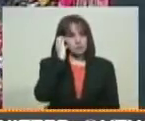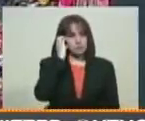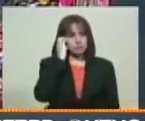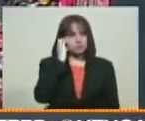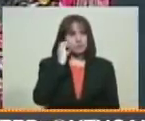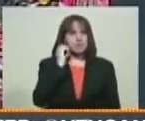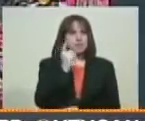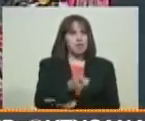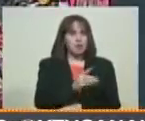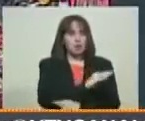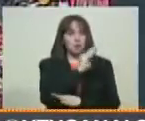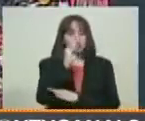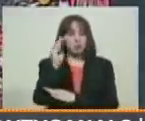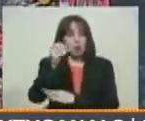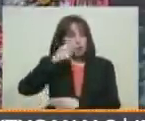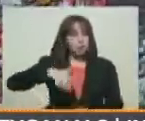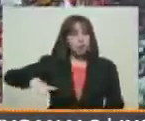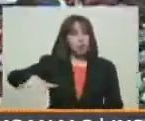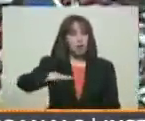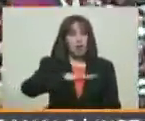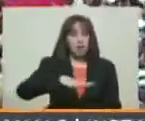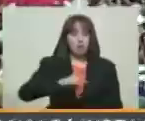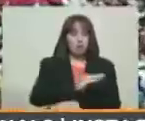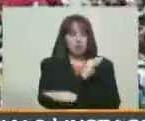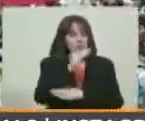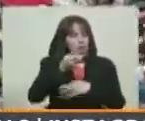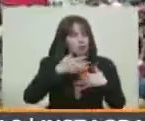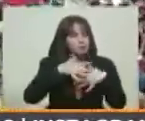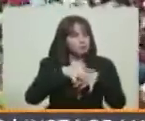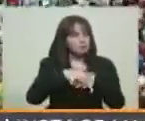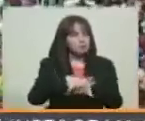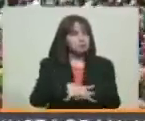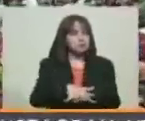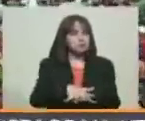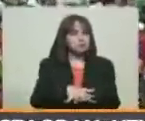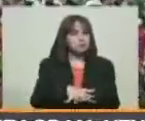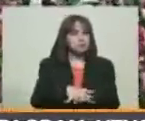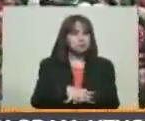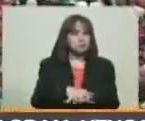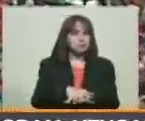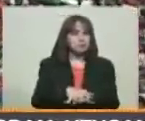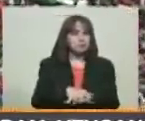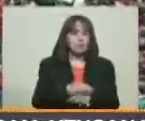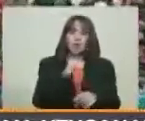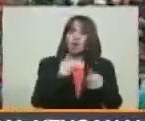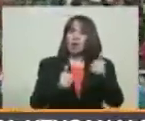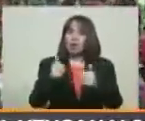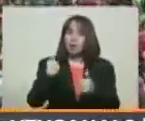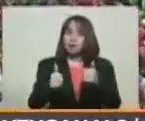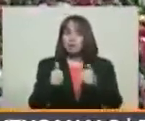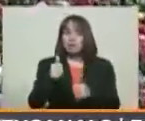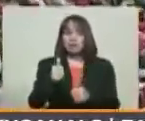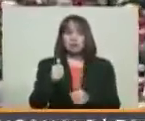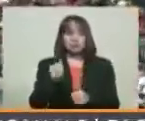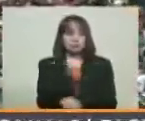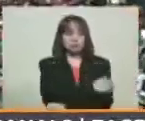proteger a nuestro pueblo integralmente. Los candidatos de la